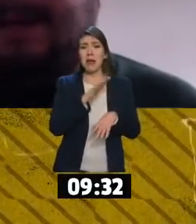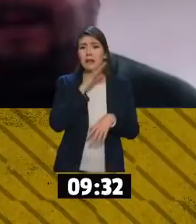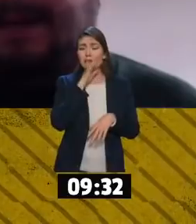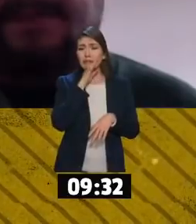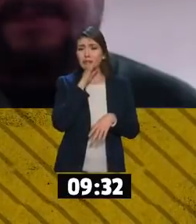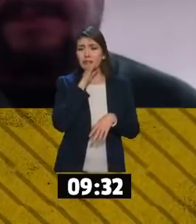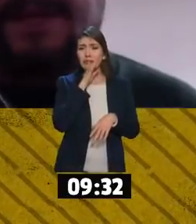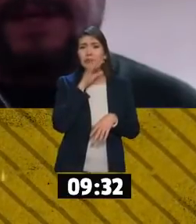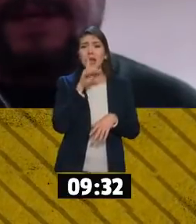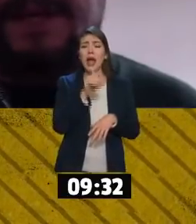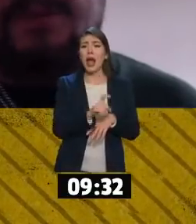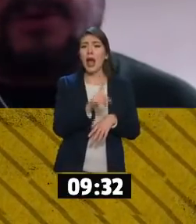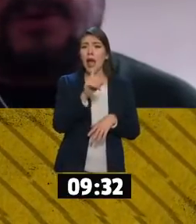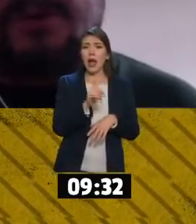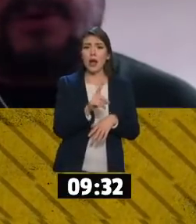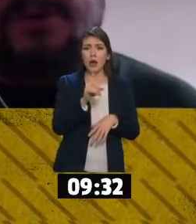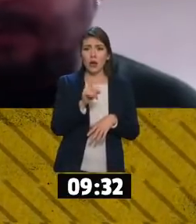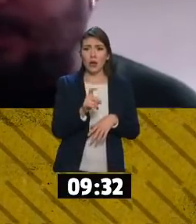que el